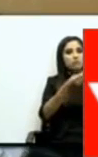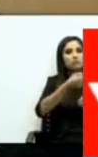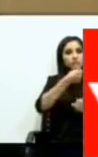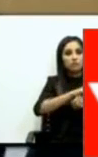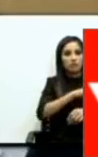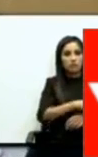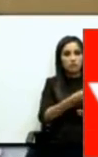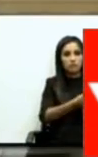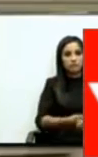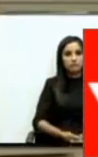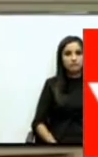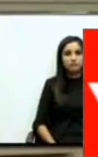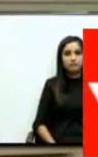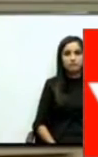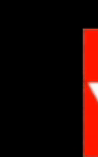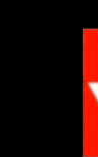secretaria general